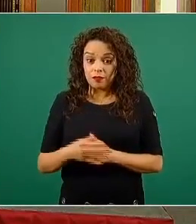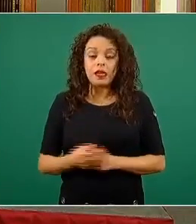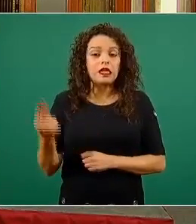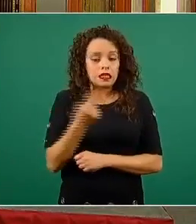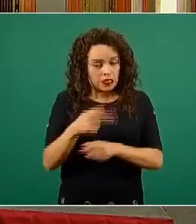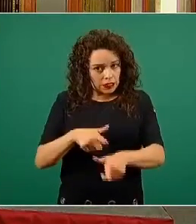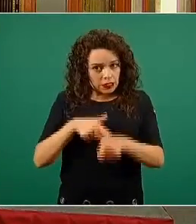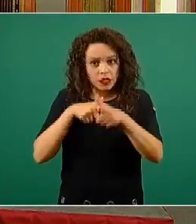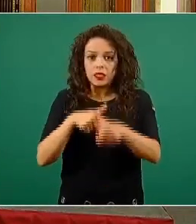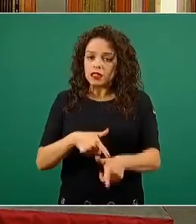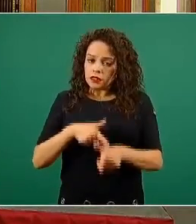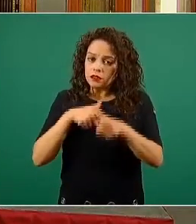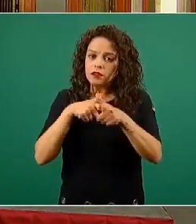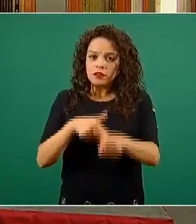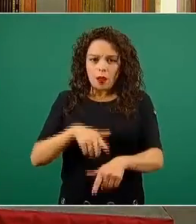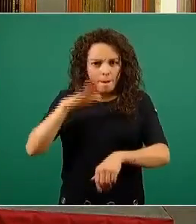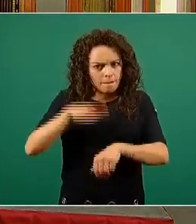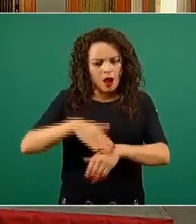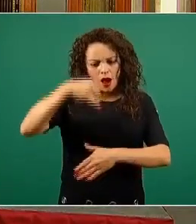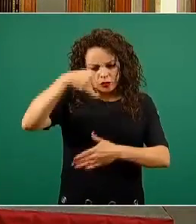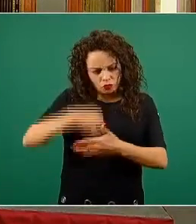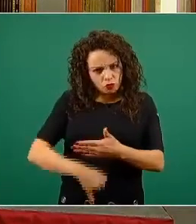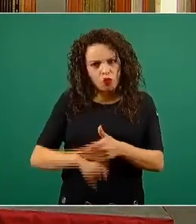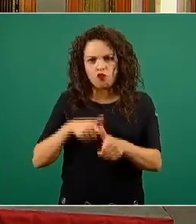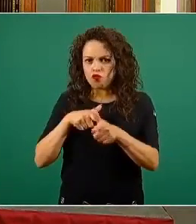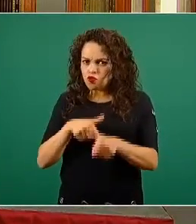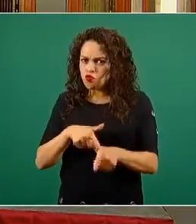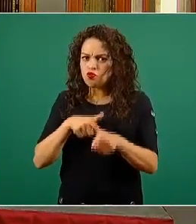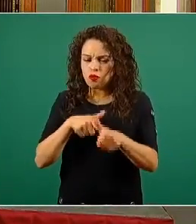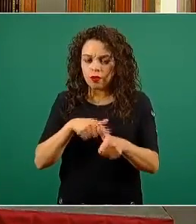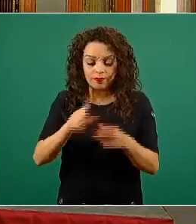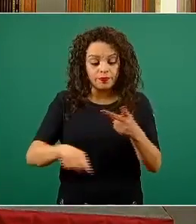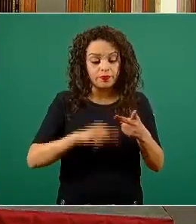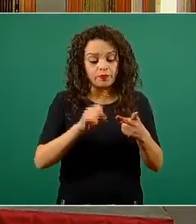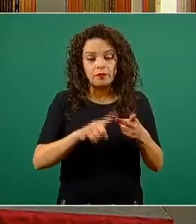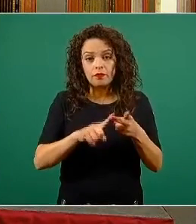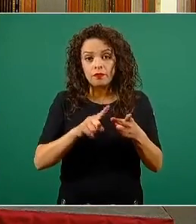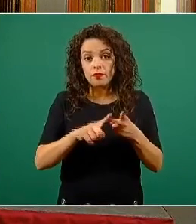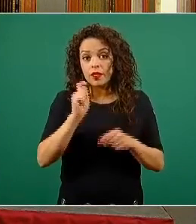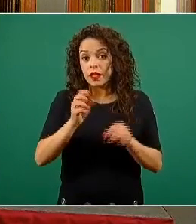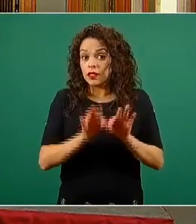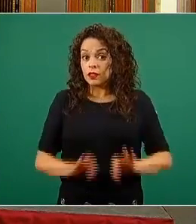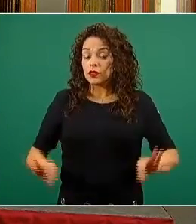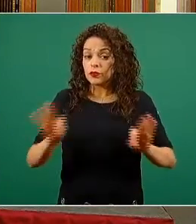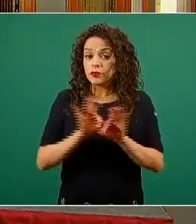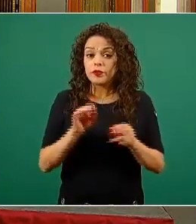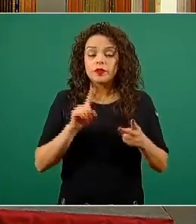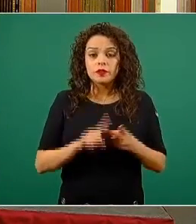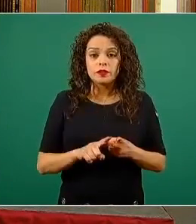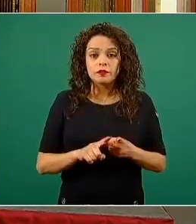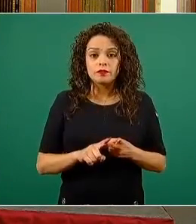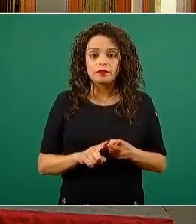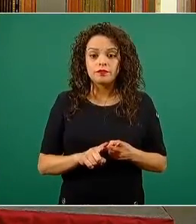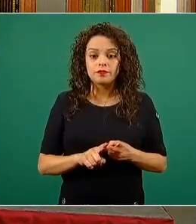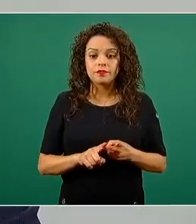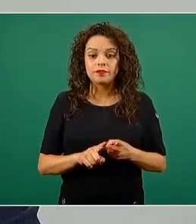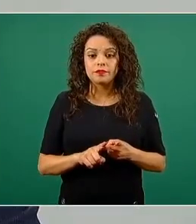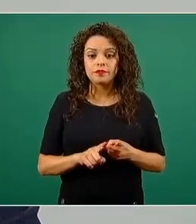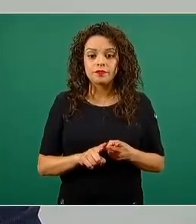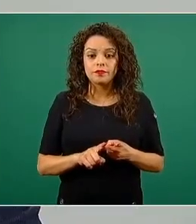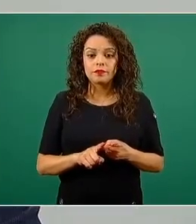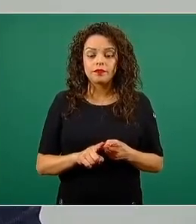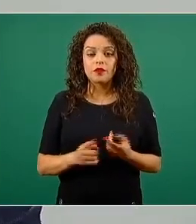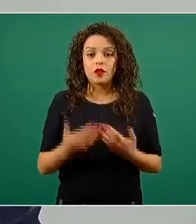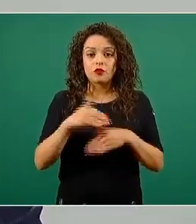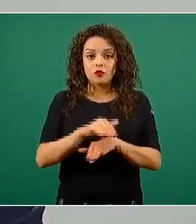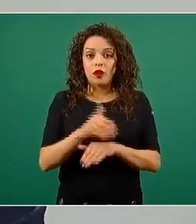seguir dándolo y profundizando. Un segundo elemento muy, muy importante en esto de avanzar hacia la